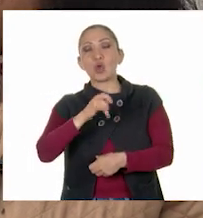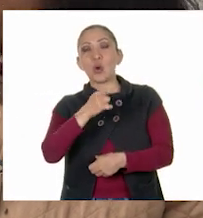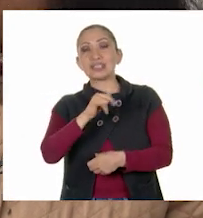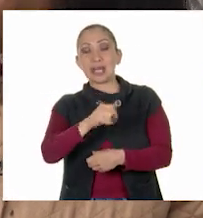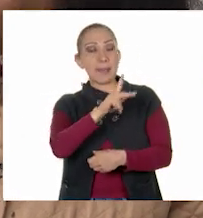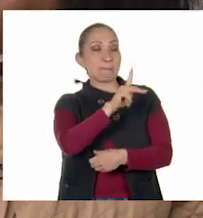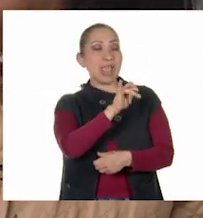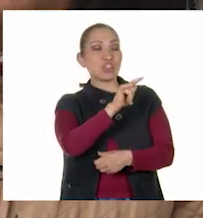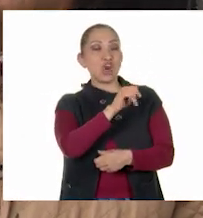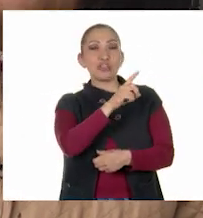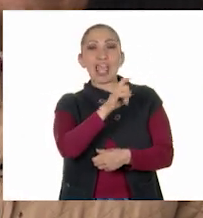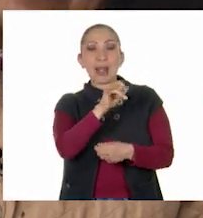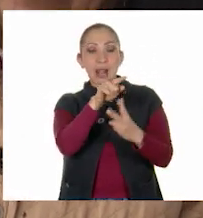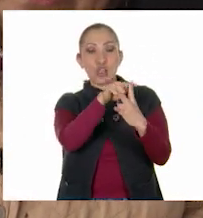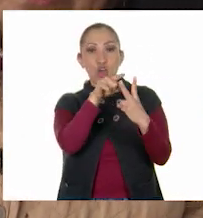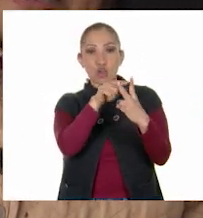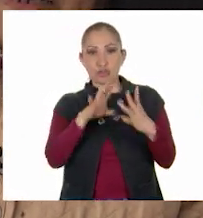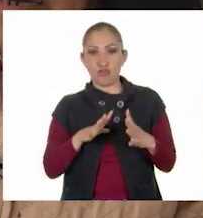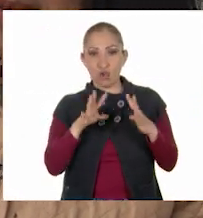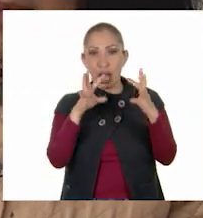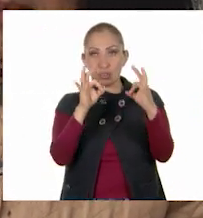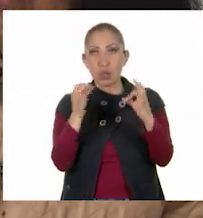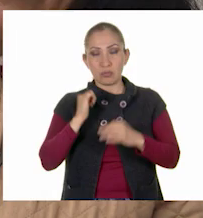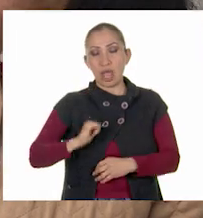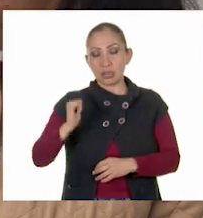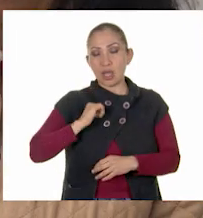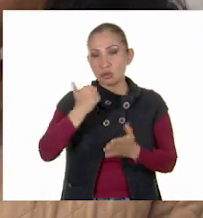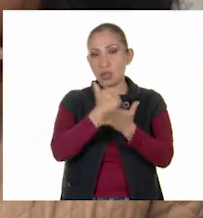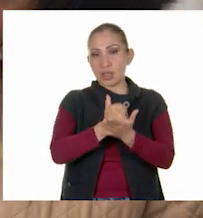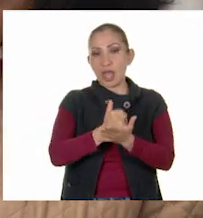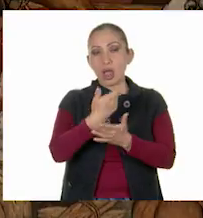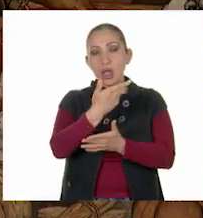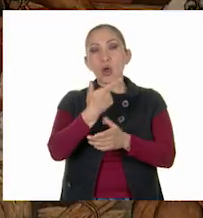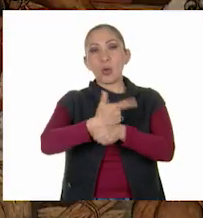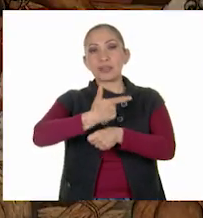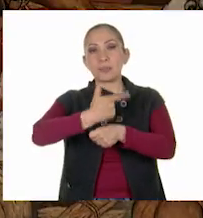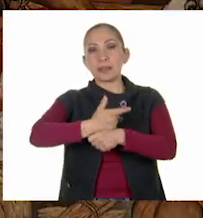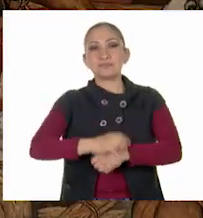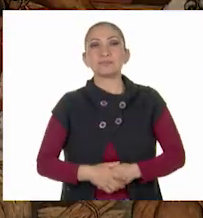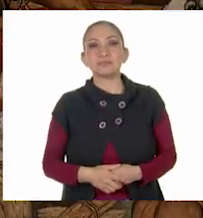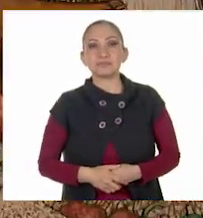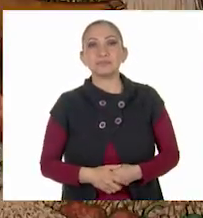de Alvarado son los fundadores de la antigua ciudad de Guatemala.